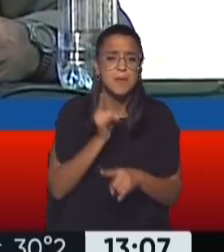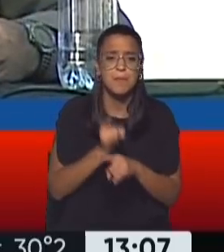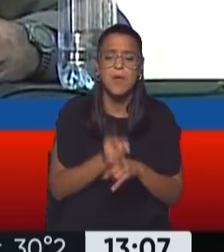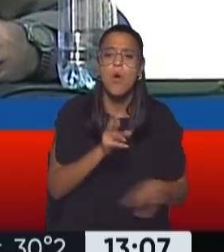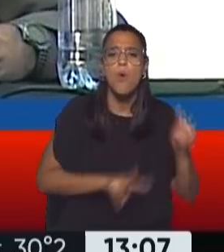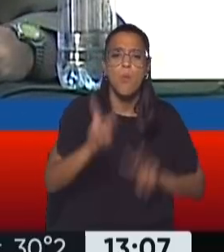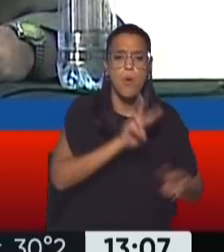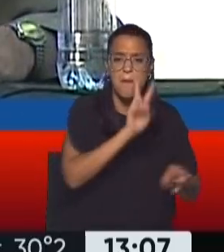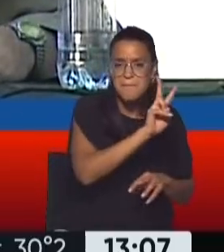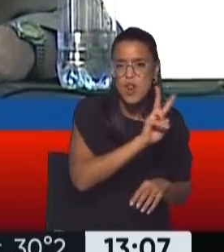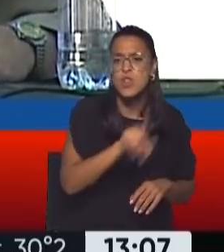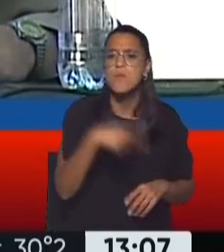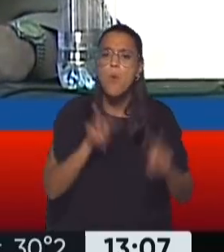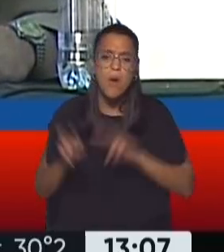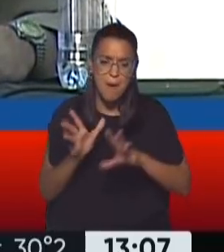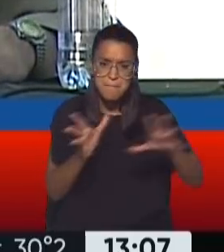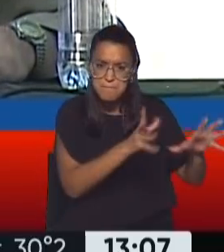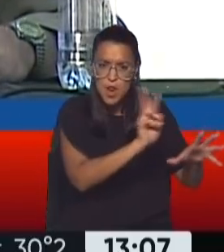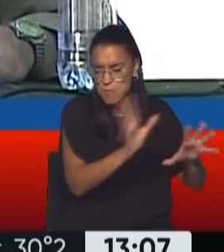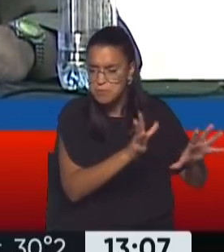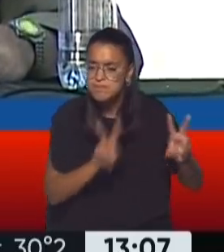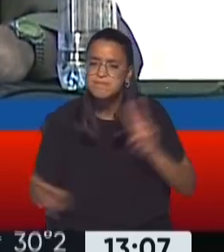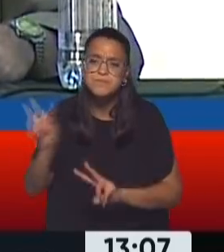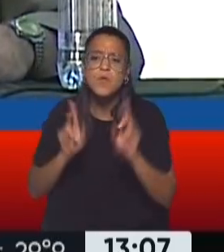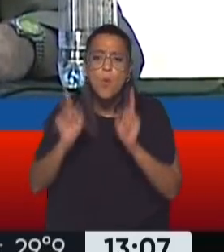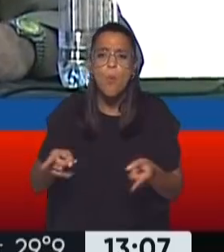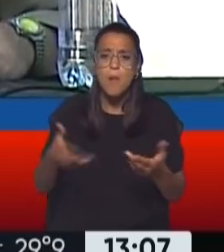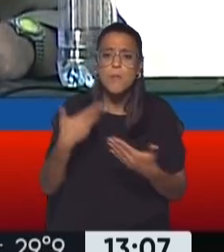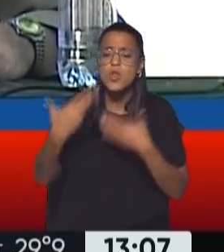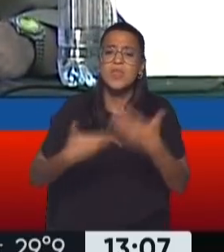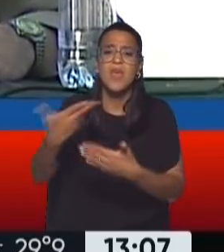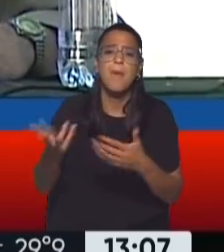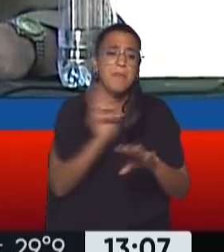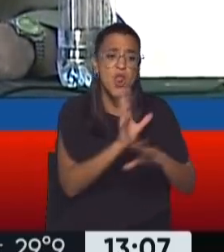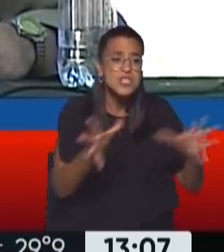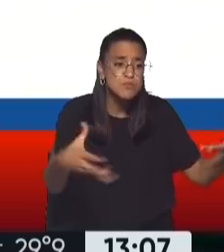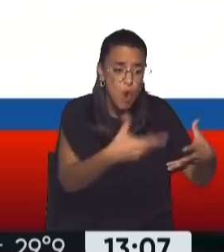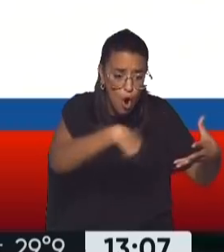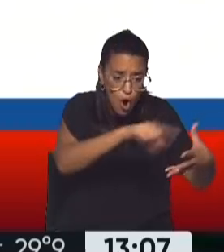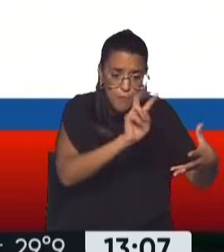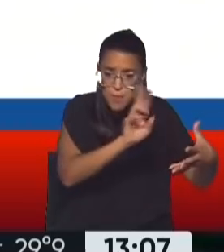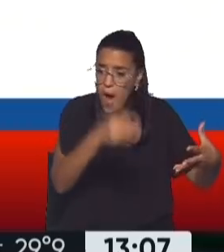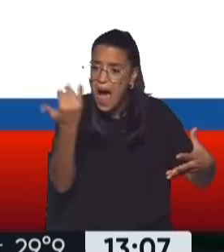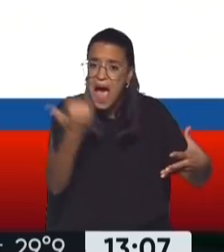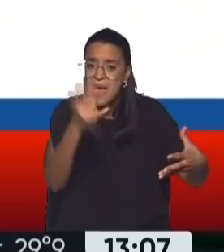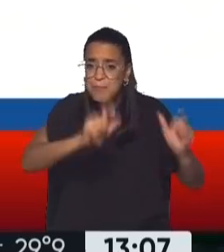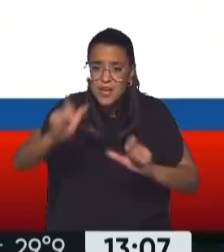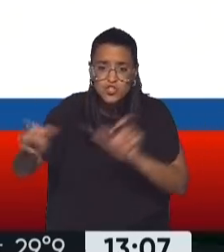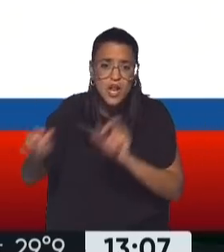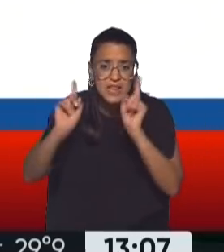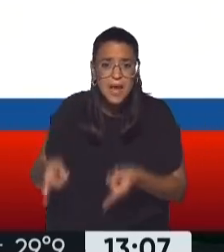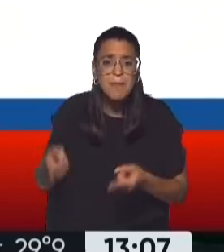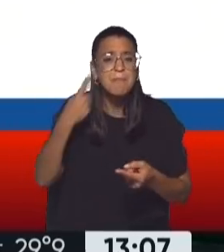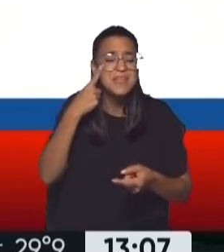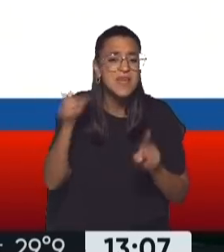Buscaba en el peronismo y buscaba más allá del peronismo. Porque sabía que más allá de las fronteras del peronismo, había muchos argentinos y muchas argentinas